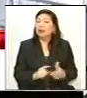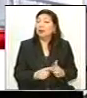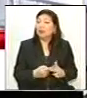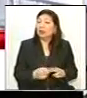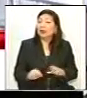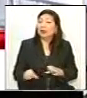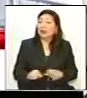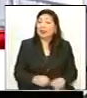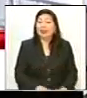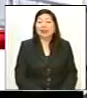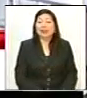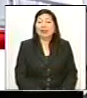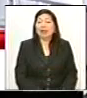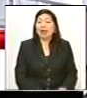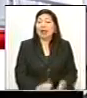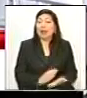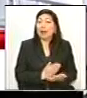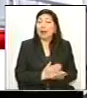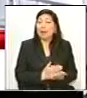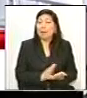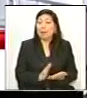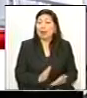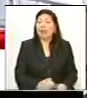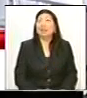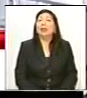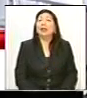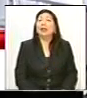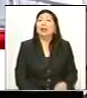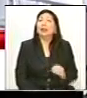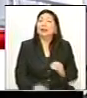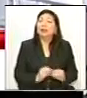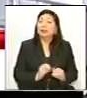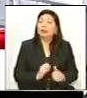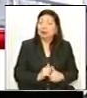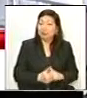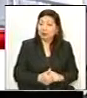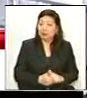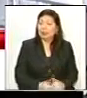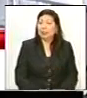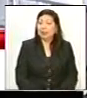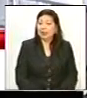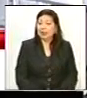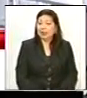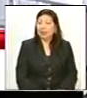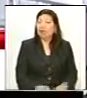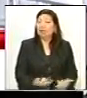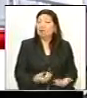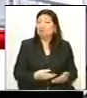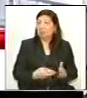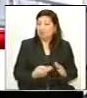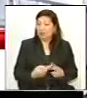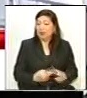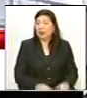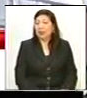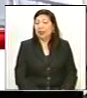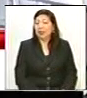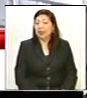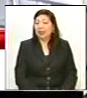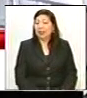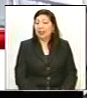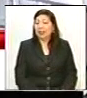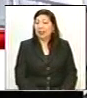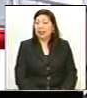a hacer, ¿no? A partir de del proceso de reconstrucción con cambios, y eso está muy relacionado a lo que preguntaba